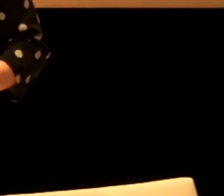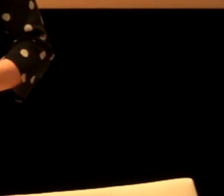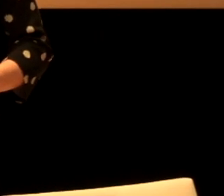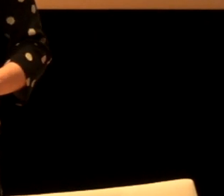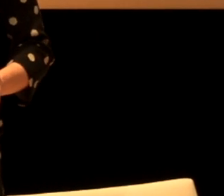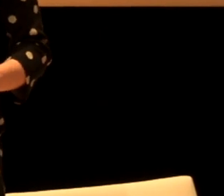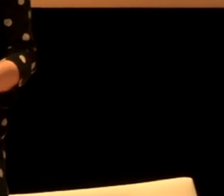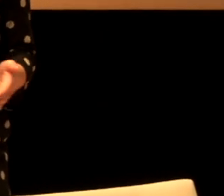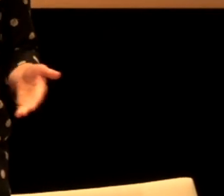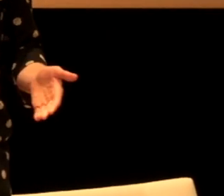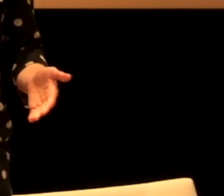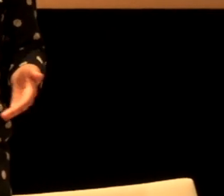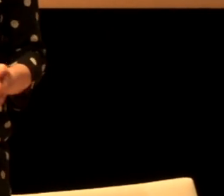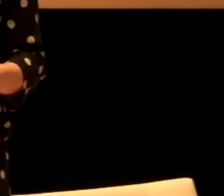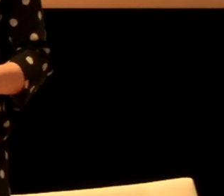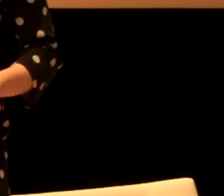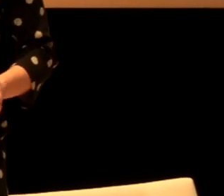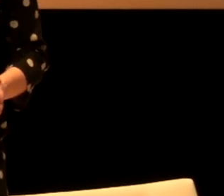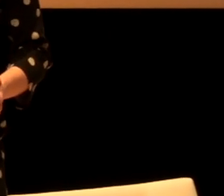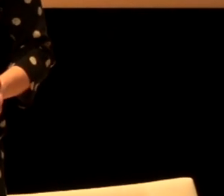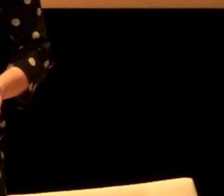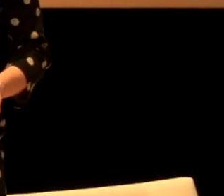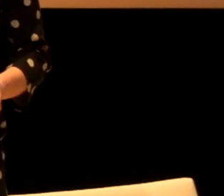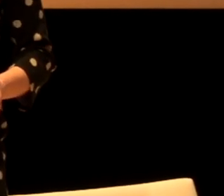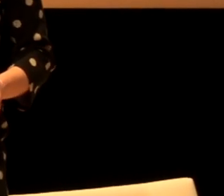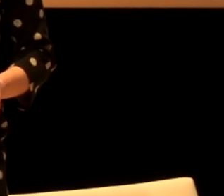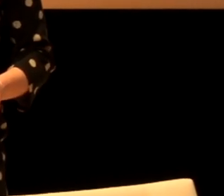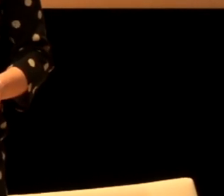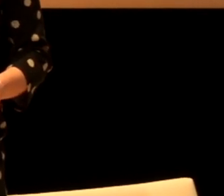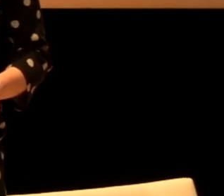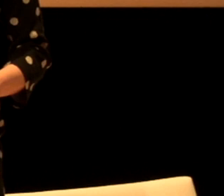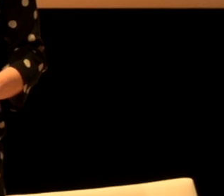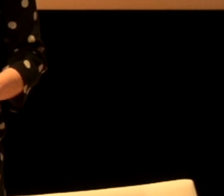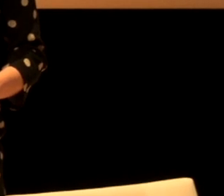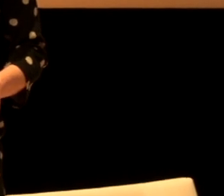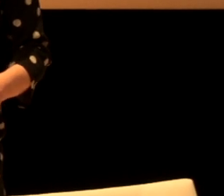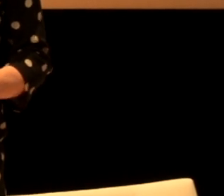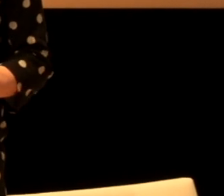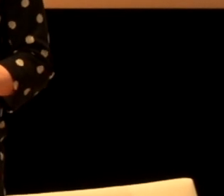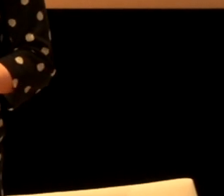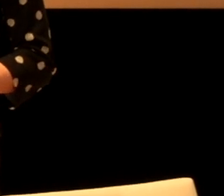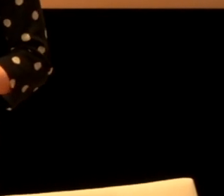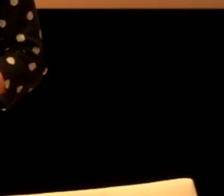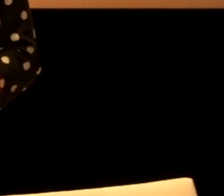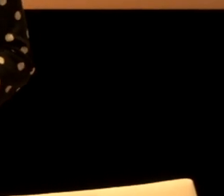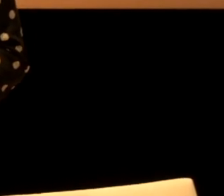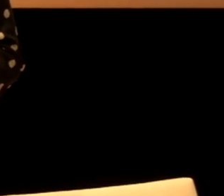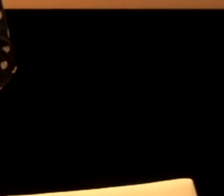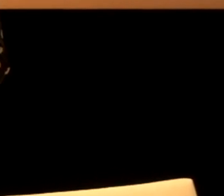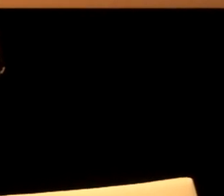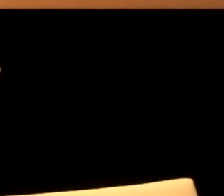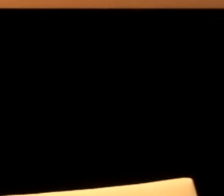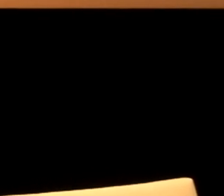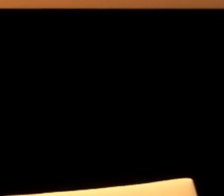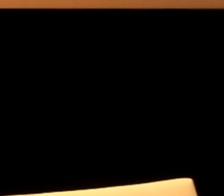agendarekin eta dudarik gabe gure ikastetxeetan eragin handia izango du. Beraz, esa gutzera